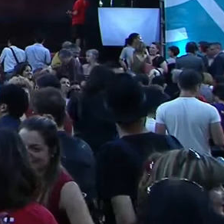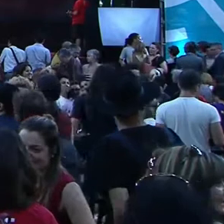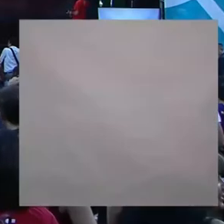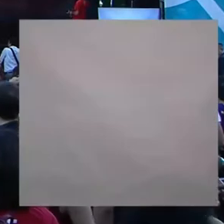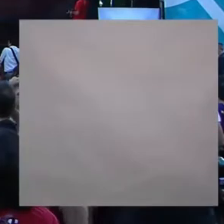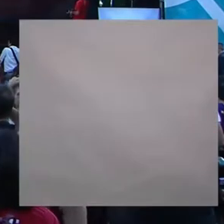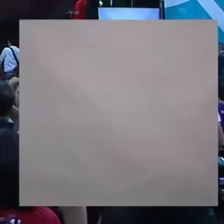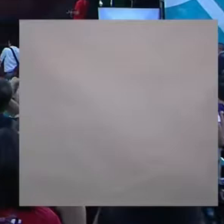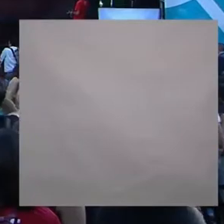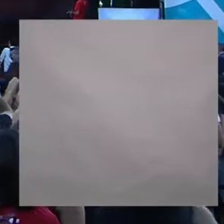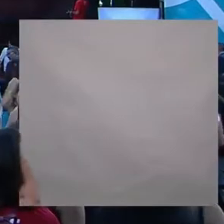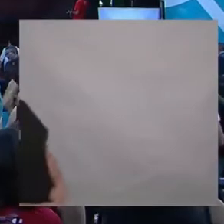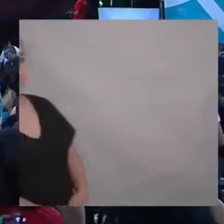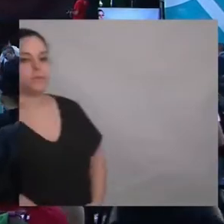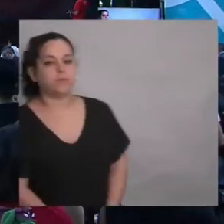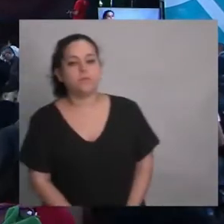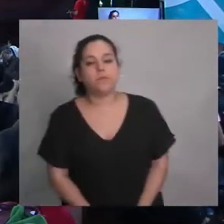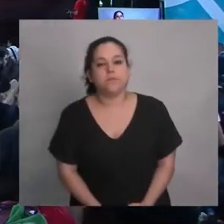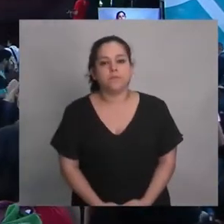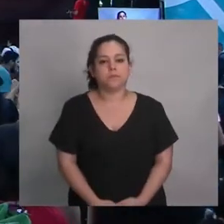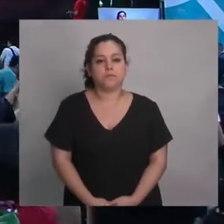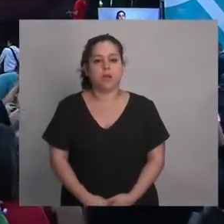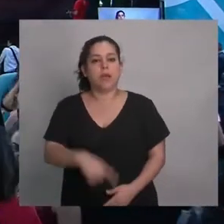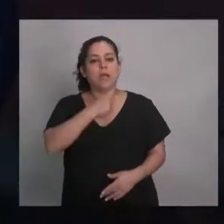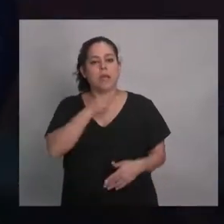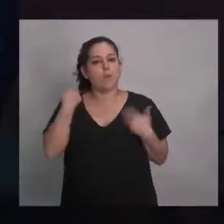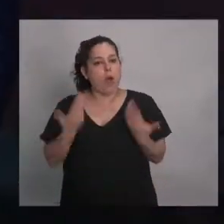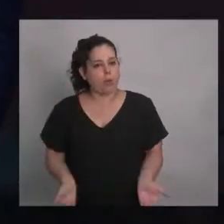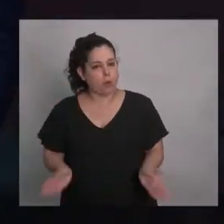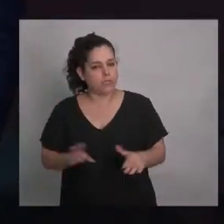queremos probar aprovechar esta